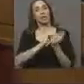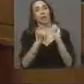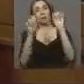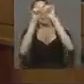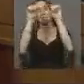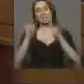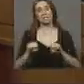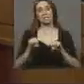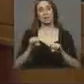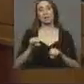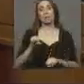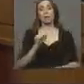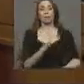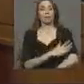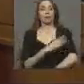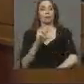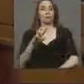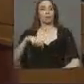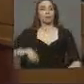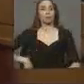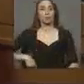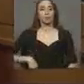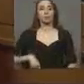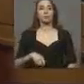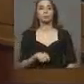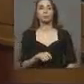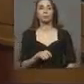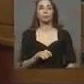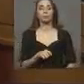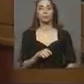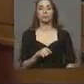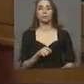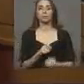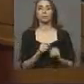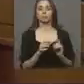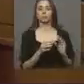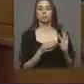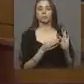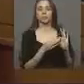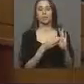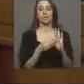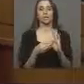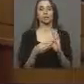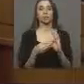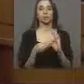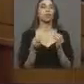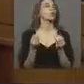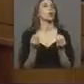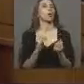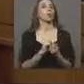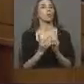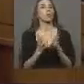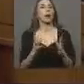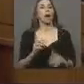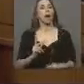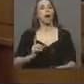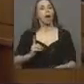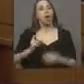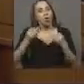de pensiones y particularmente vincular cómo hacíamos un sistema que fuera más digno, etcétera.